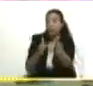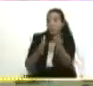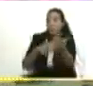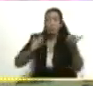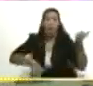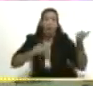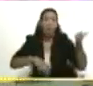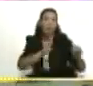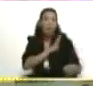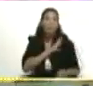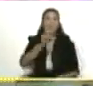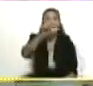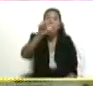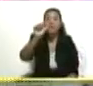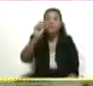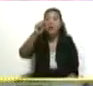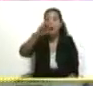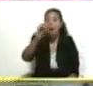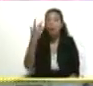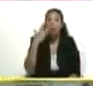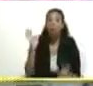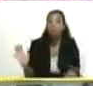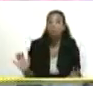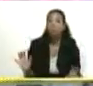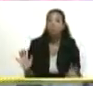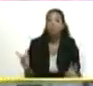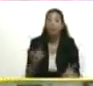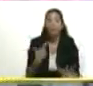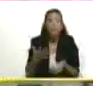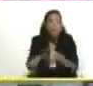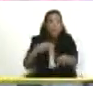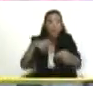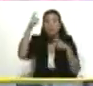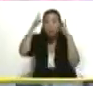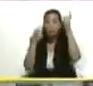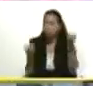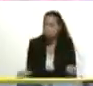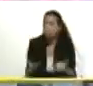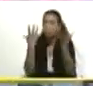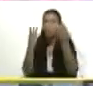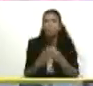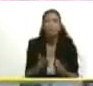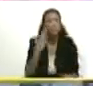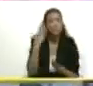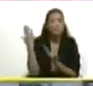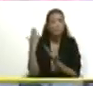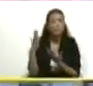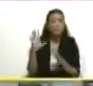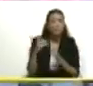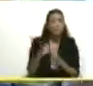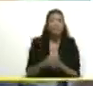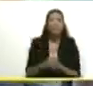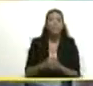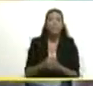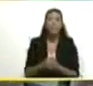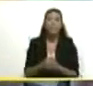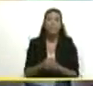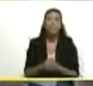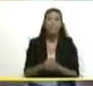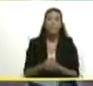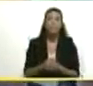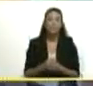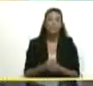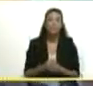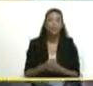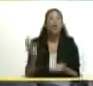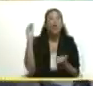pajarillo. Cristóbal, pajarillo, pajarillo, na, na, na, Manuel Rivera, na, na, na, na, na, na, na, na,